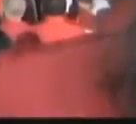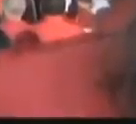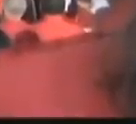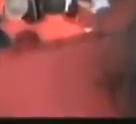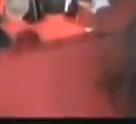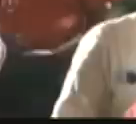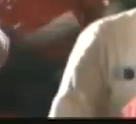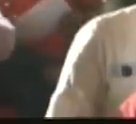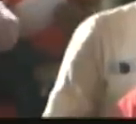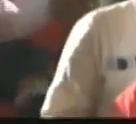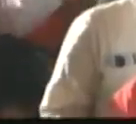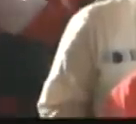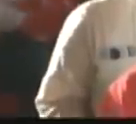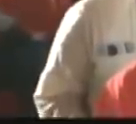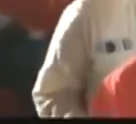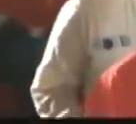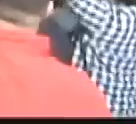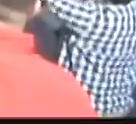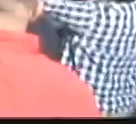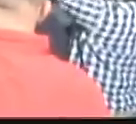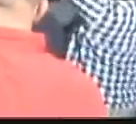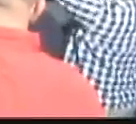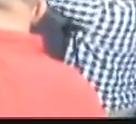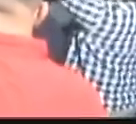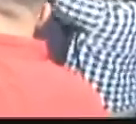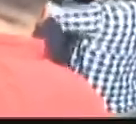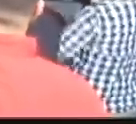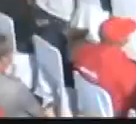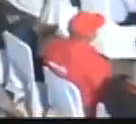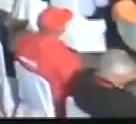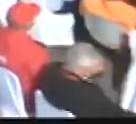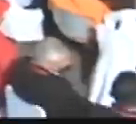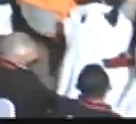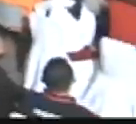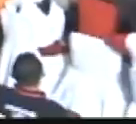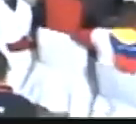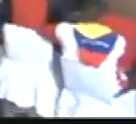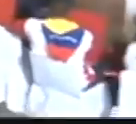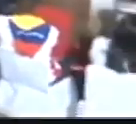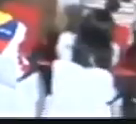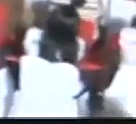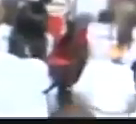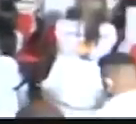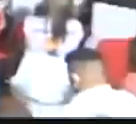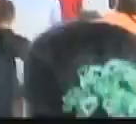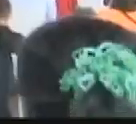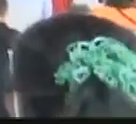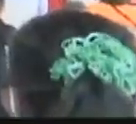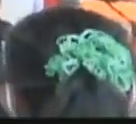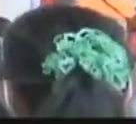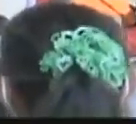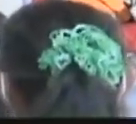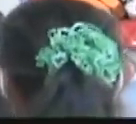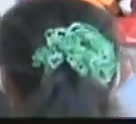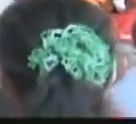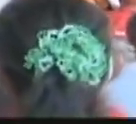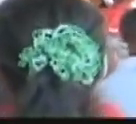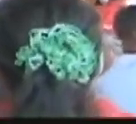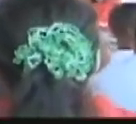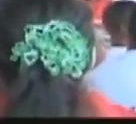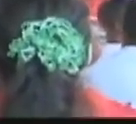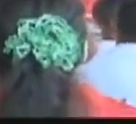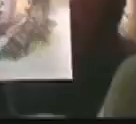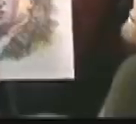dirigentes de las 9 organizaciones políticas que conforman el Gran Polo Patriótico. Para que el Congreso Extraordinario del